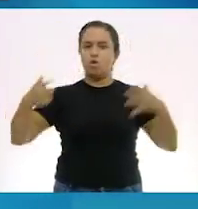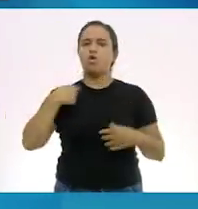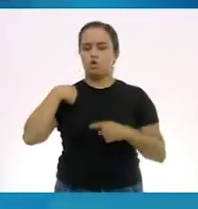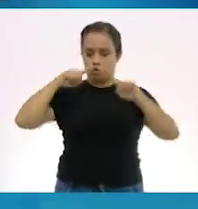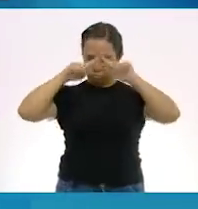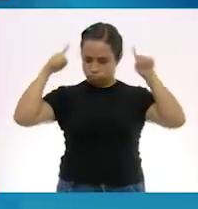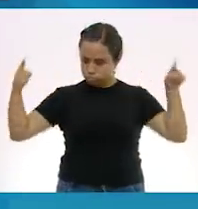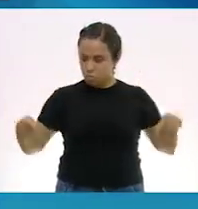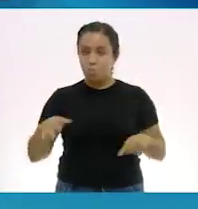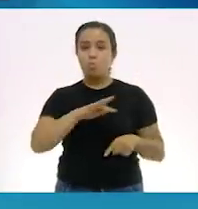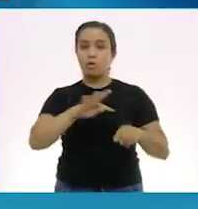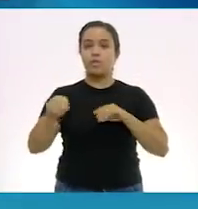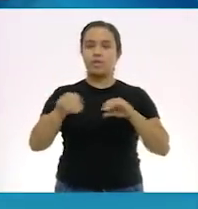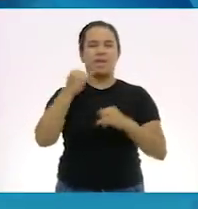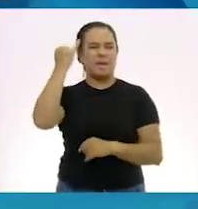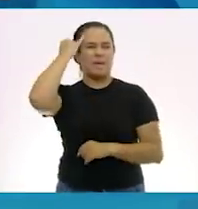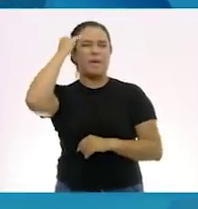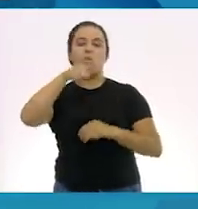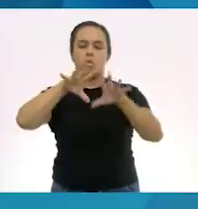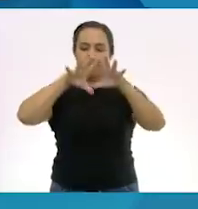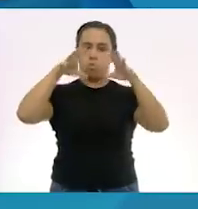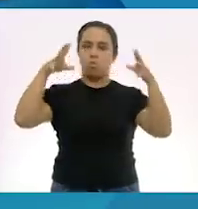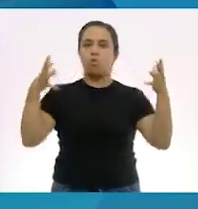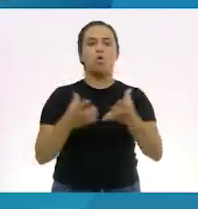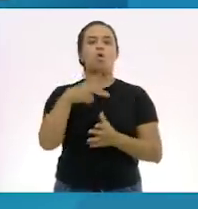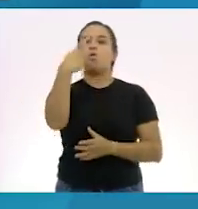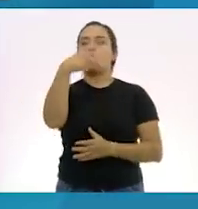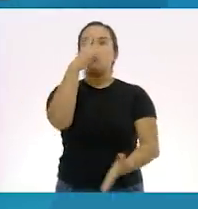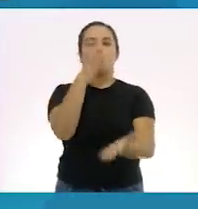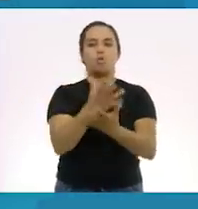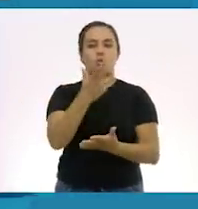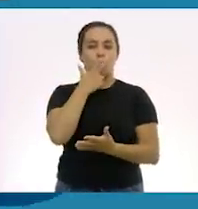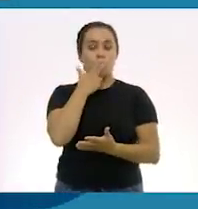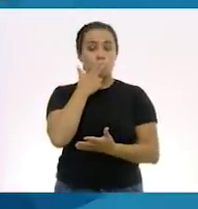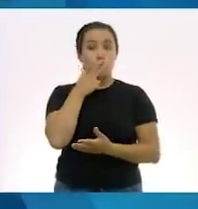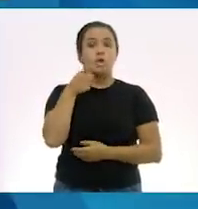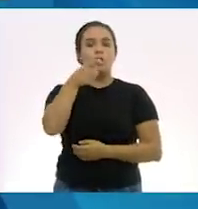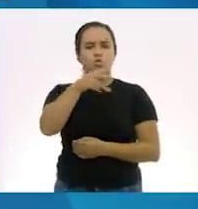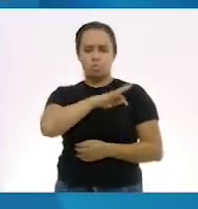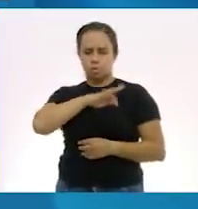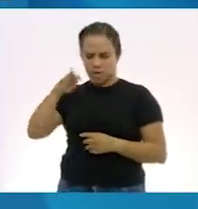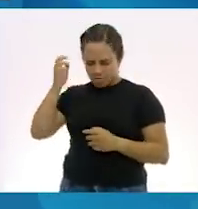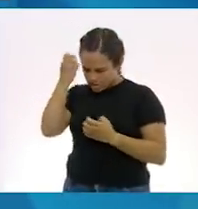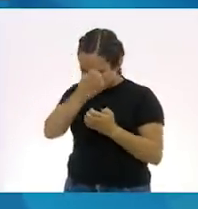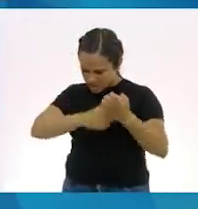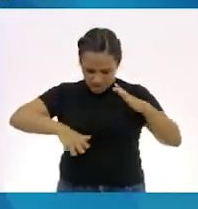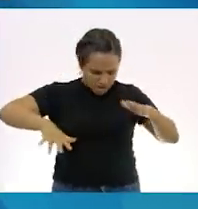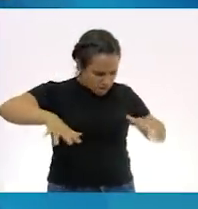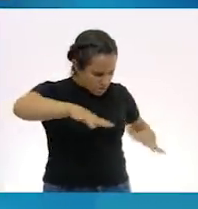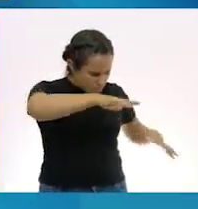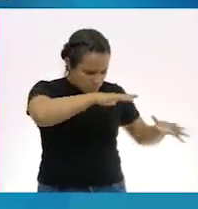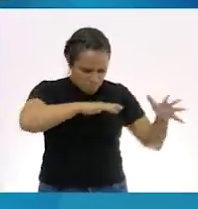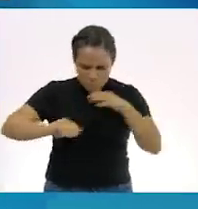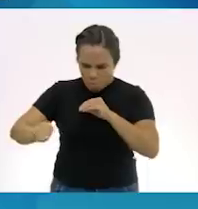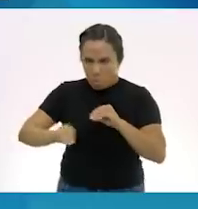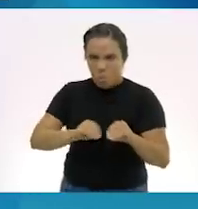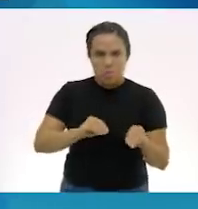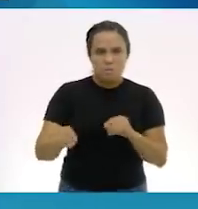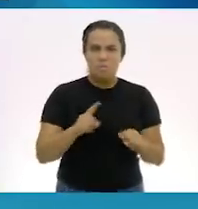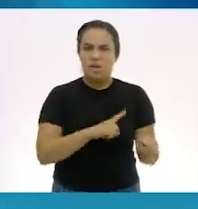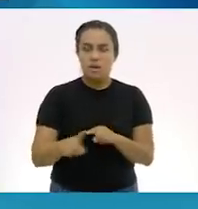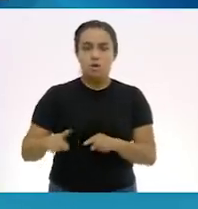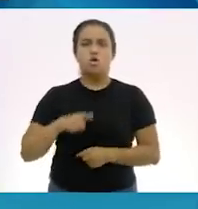alrededor. Esto sería una kinesfera, pero para poder dar mayor detalle a este tema, ¿te parece si vemos el siguiente